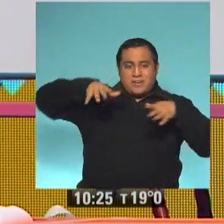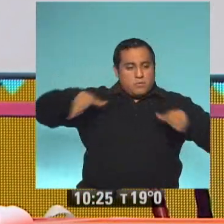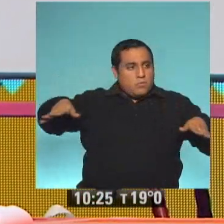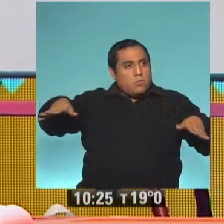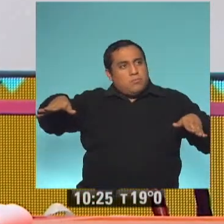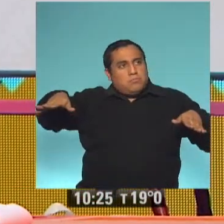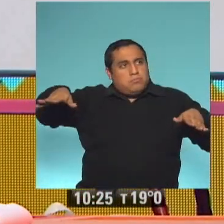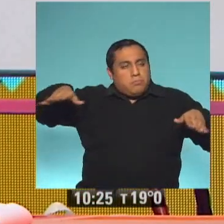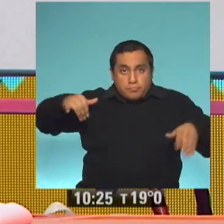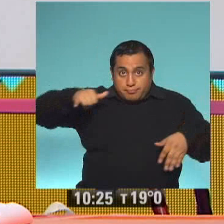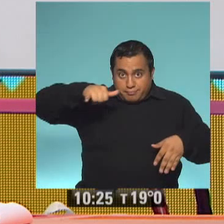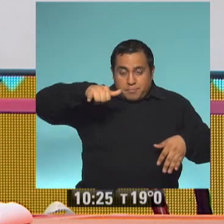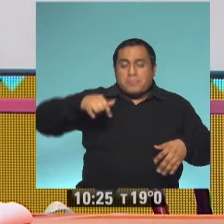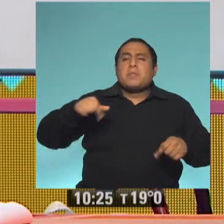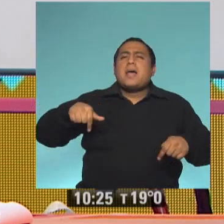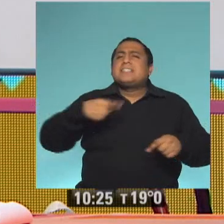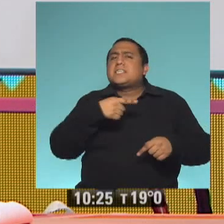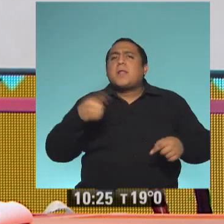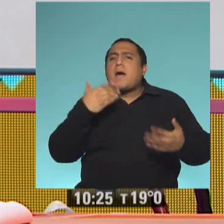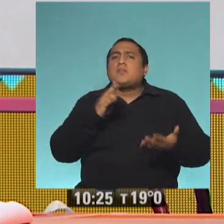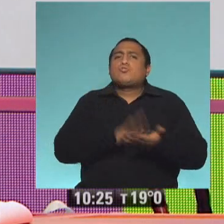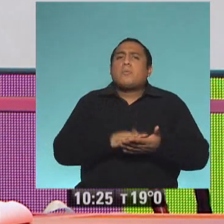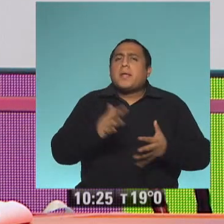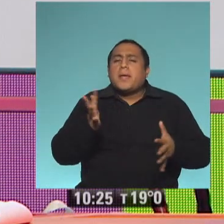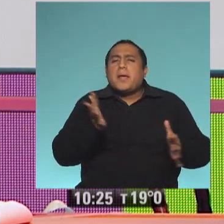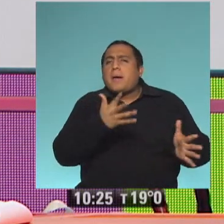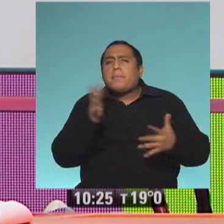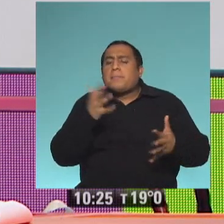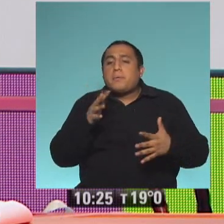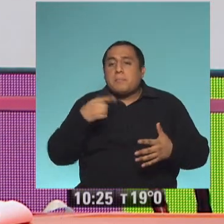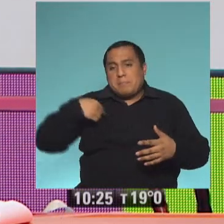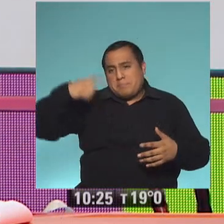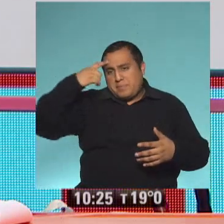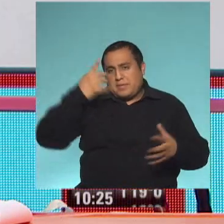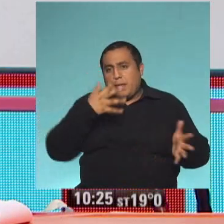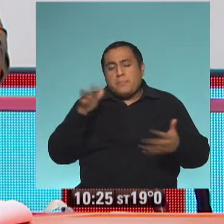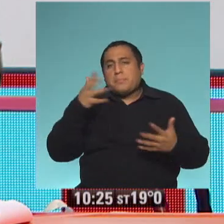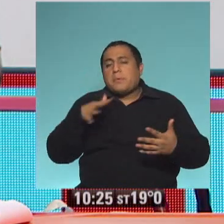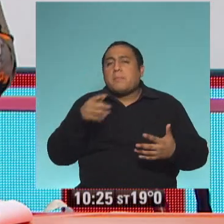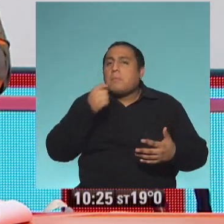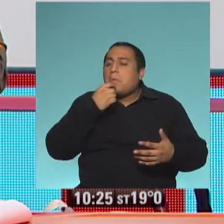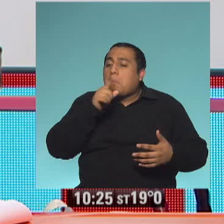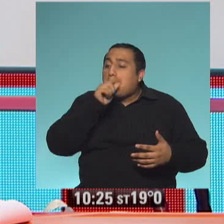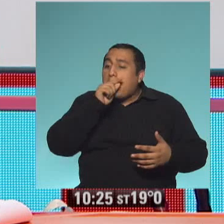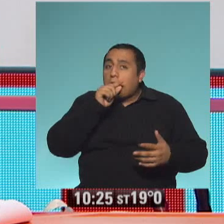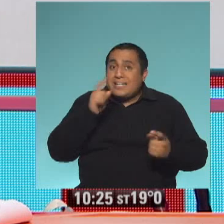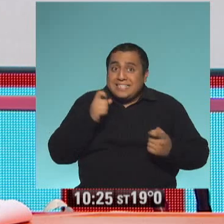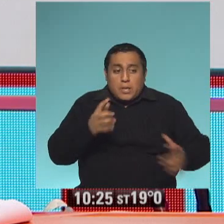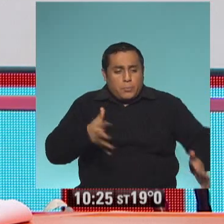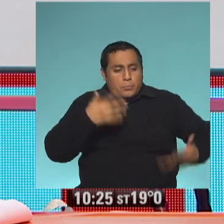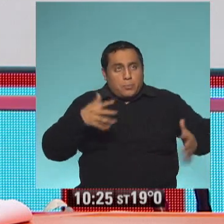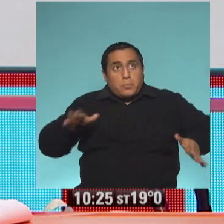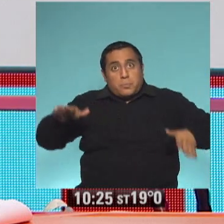semana estuvimos hablando del aire y podemos preguntarnos si, si los pájaros necesitan del aire para volar.